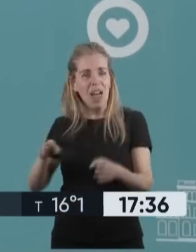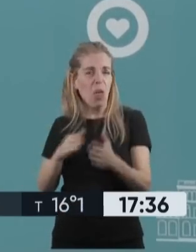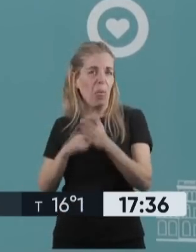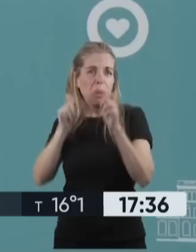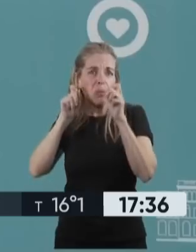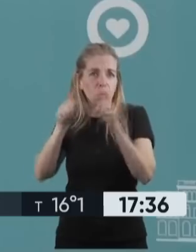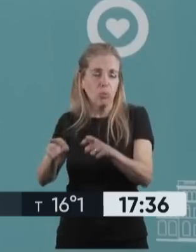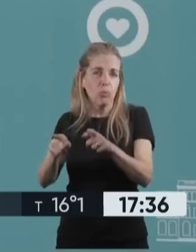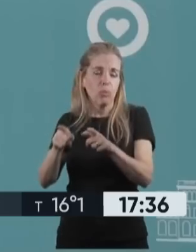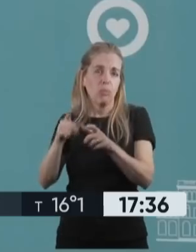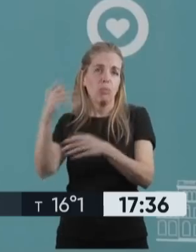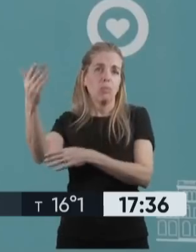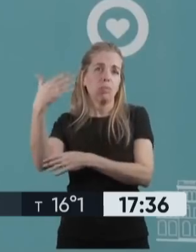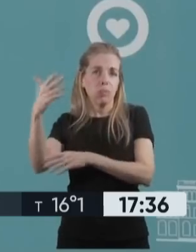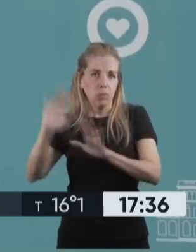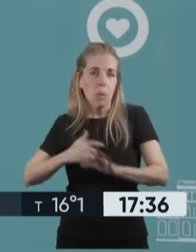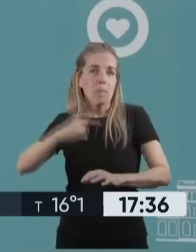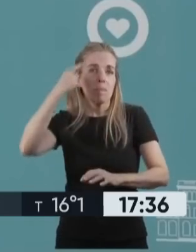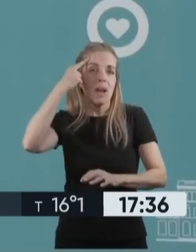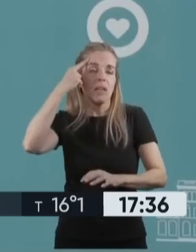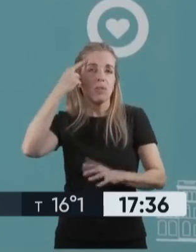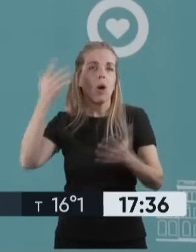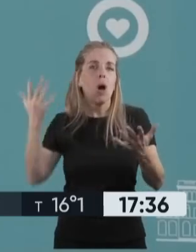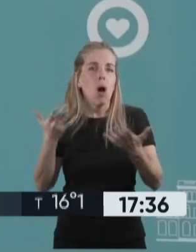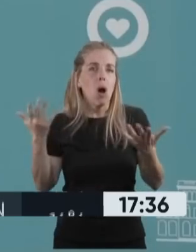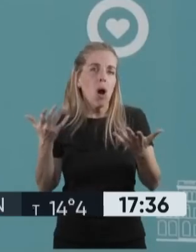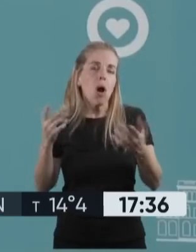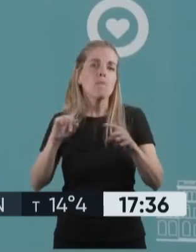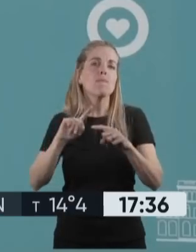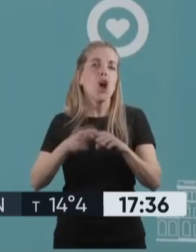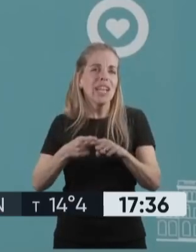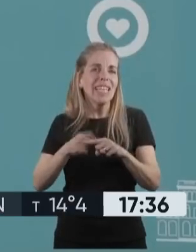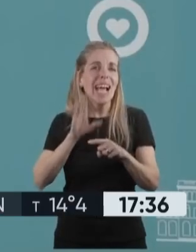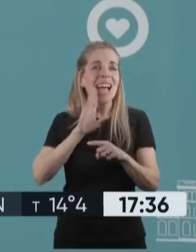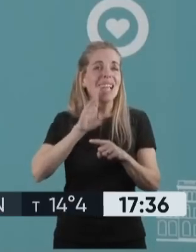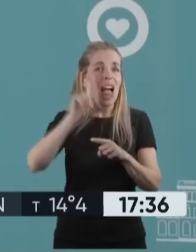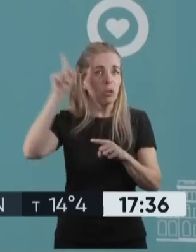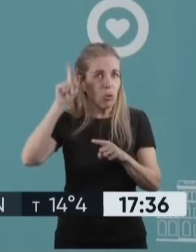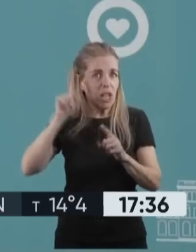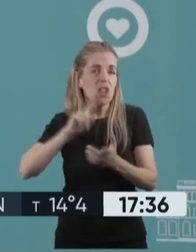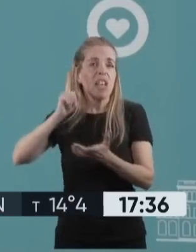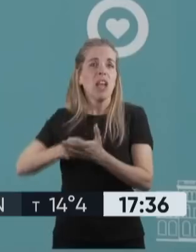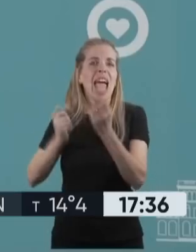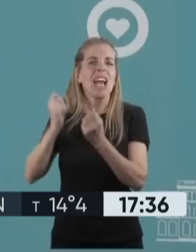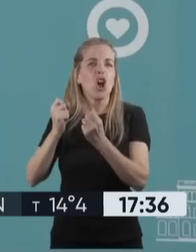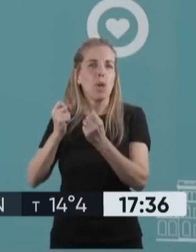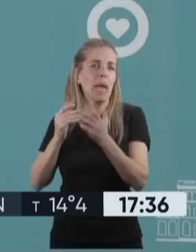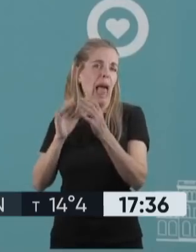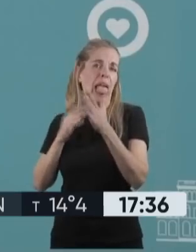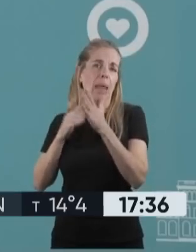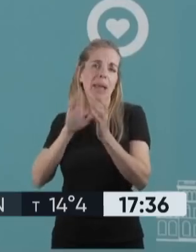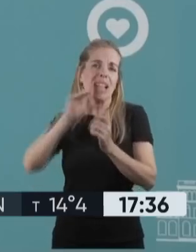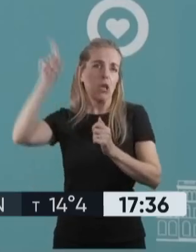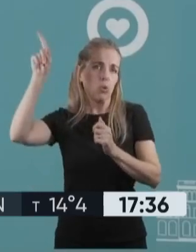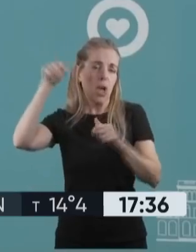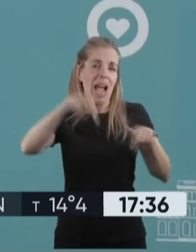declaraciones. Me imagino que la política en los Estados Unidos y las decisiones económicas se toman en Estados Unidos, la política y las